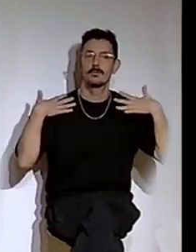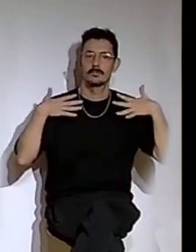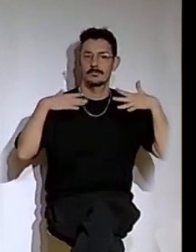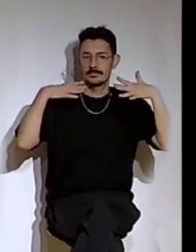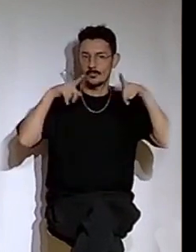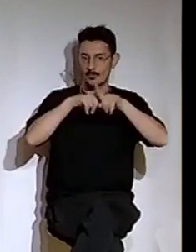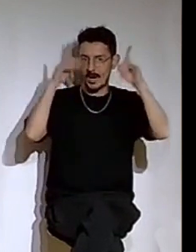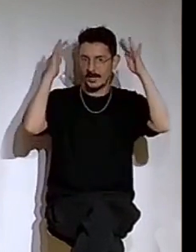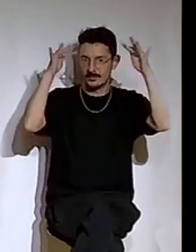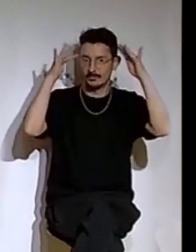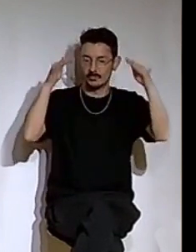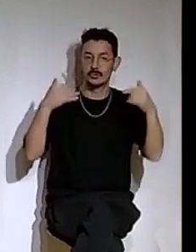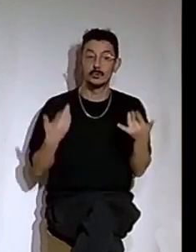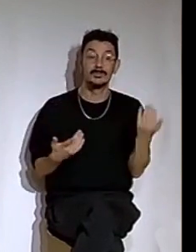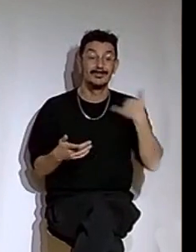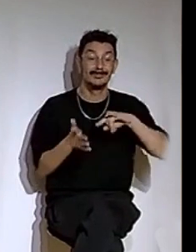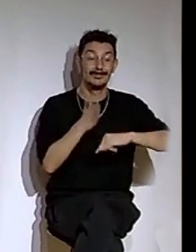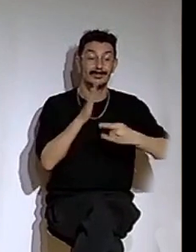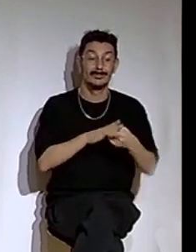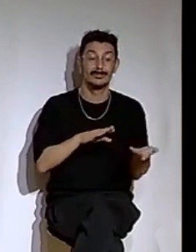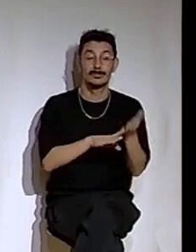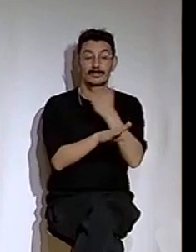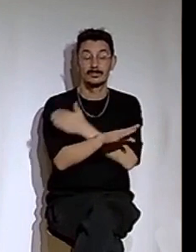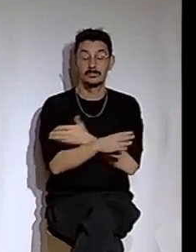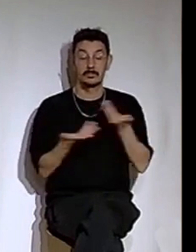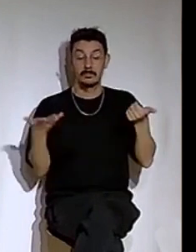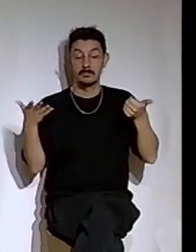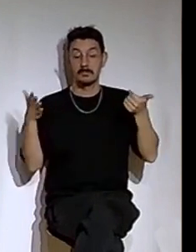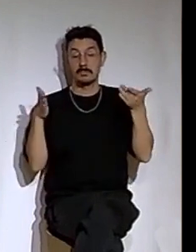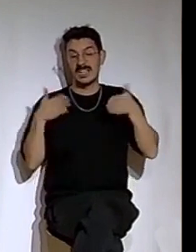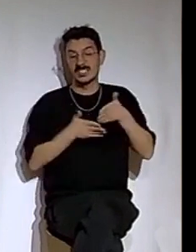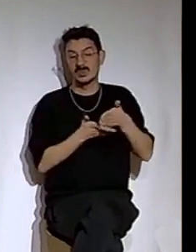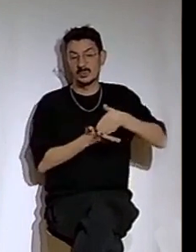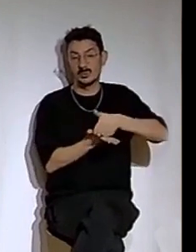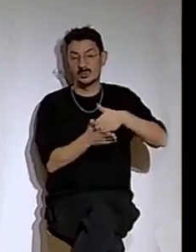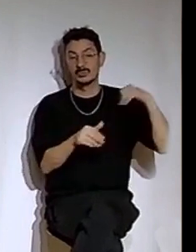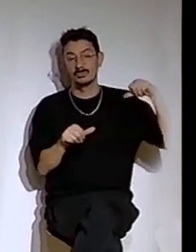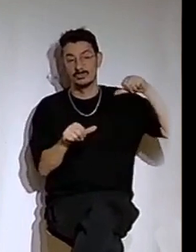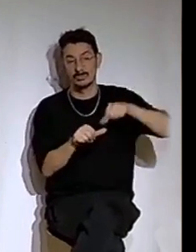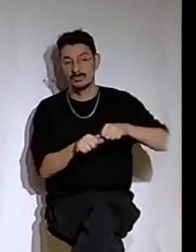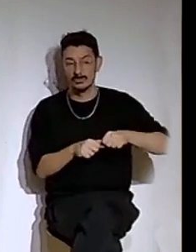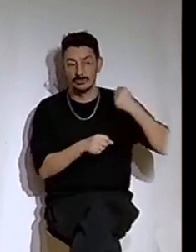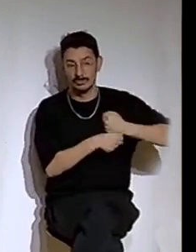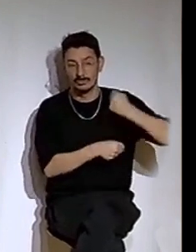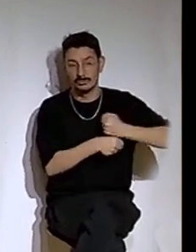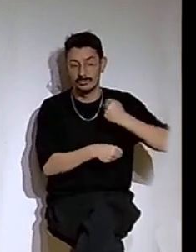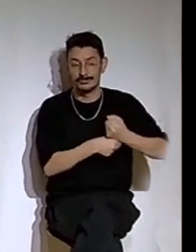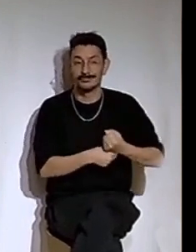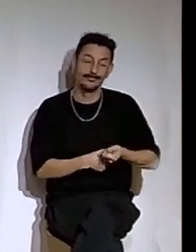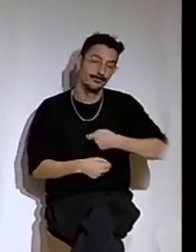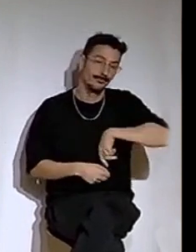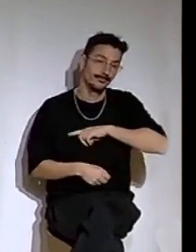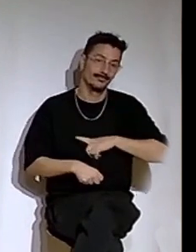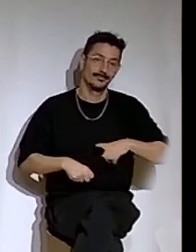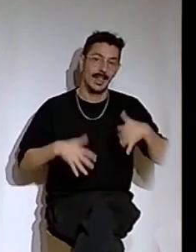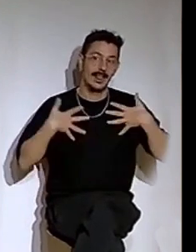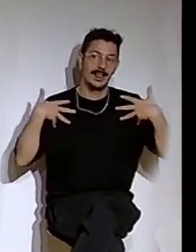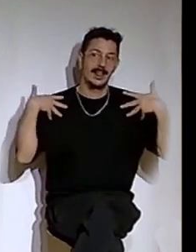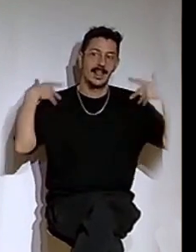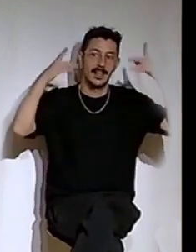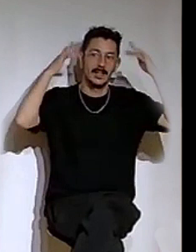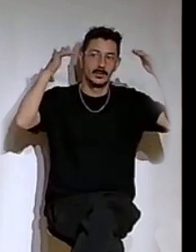un proyecto que Porta paterna durante en sus últimos y bueno nos vamos de ilusión en Mall